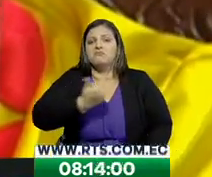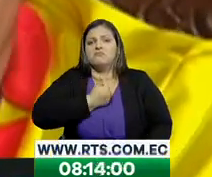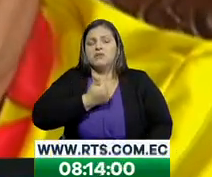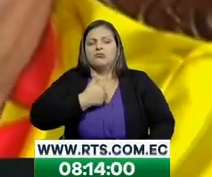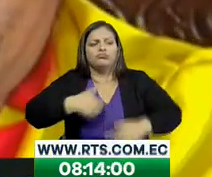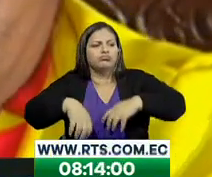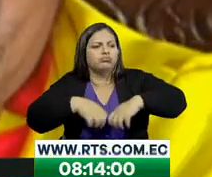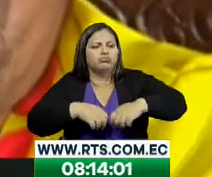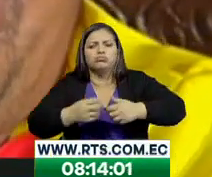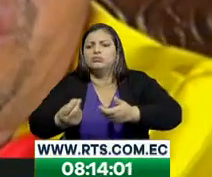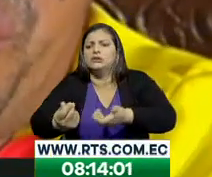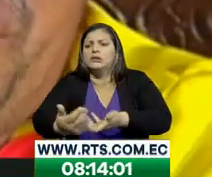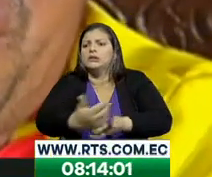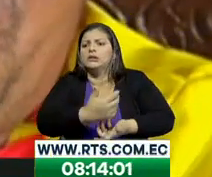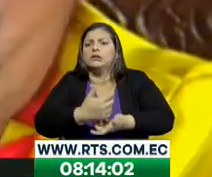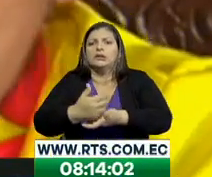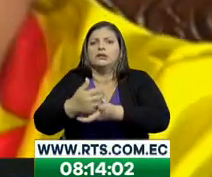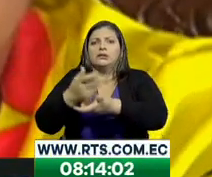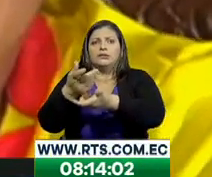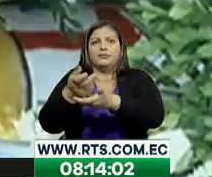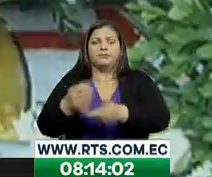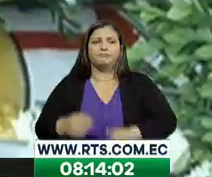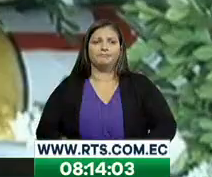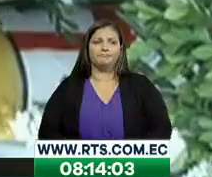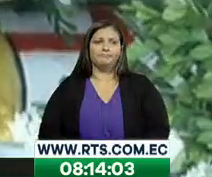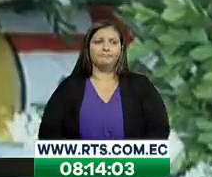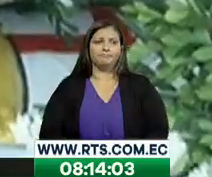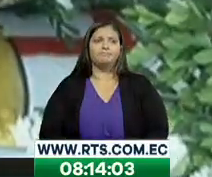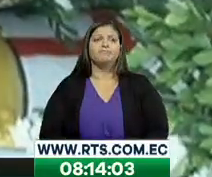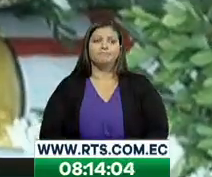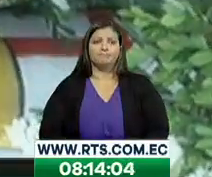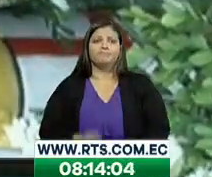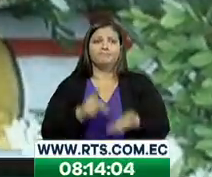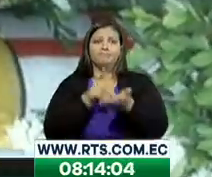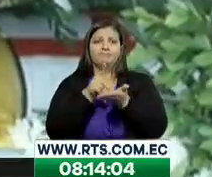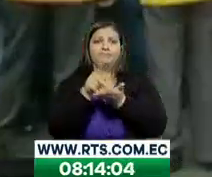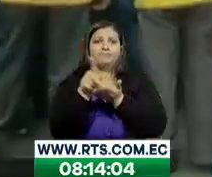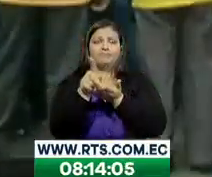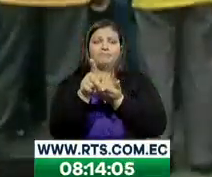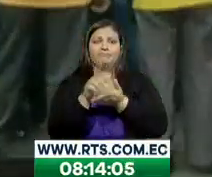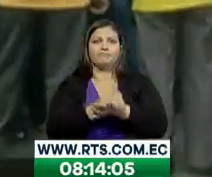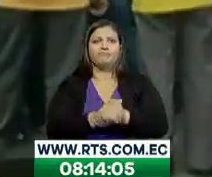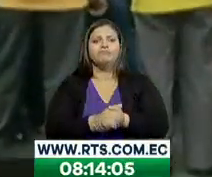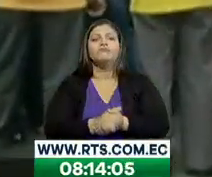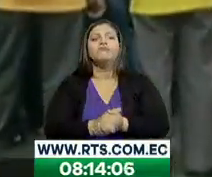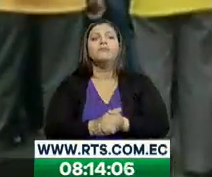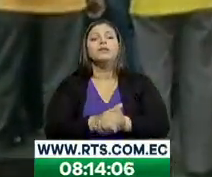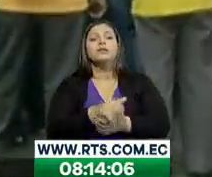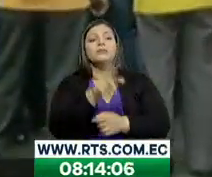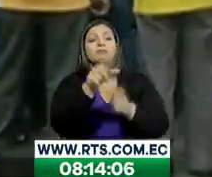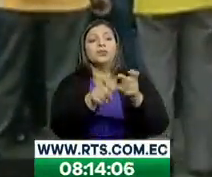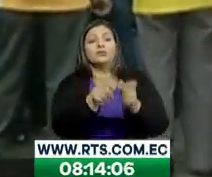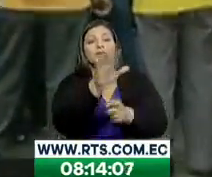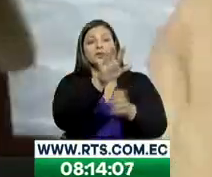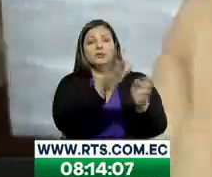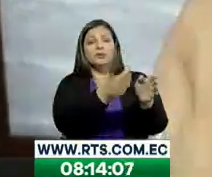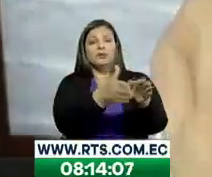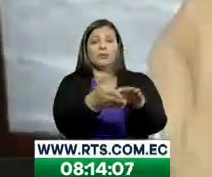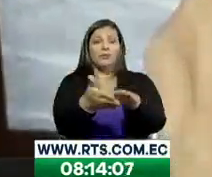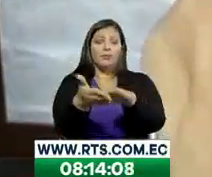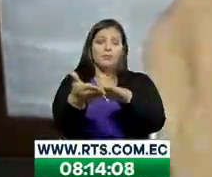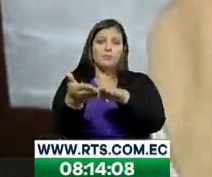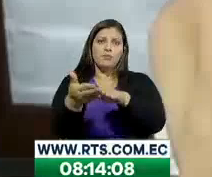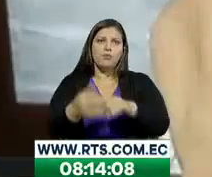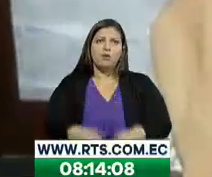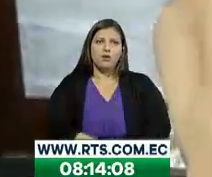Entonces todavía que al final tuviéramos aquí a mi hermano. En el funeral de otros 5 hinchas, no pocos comentaban que están en las